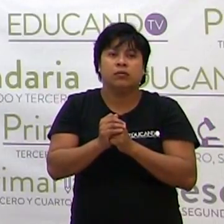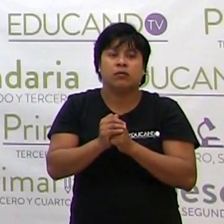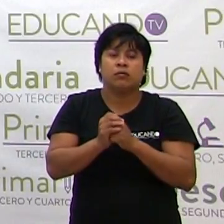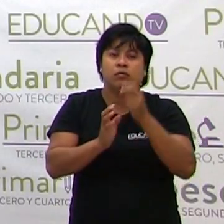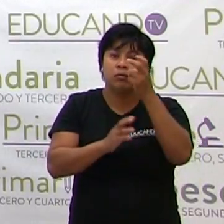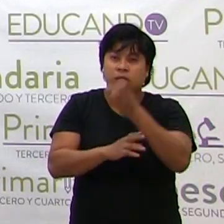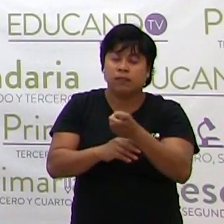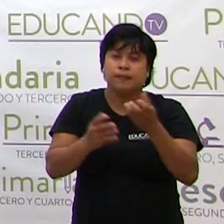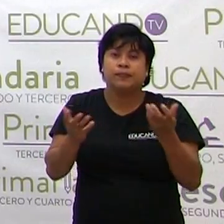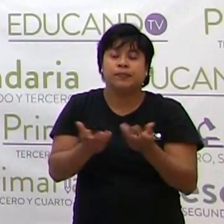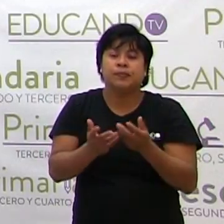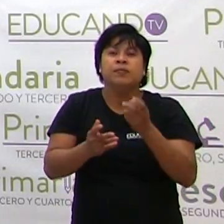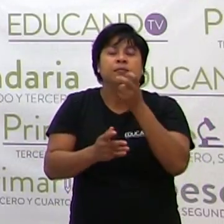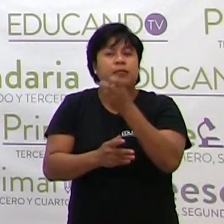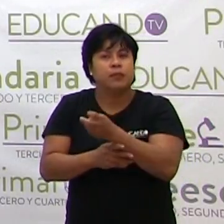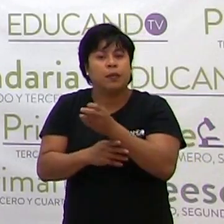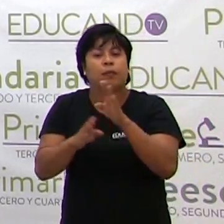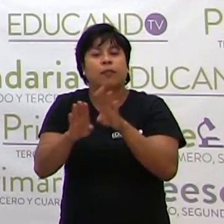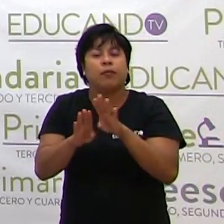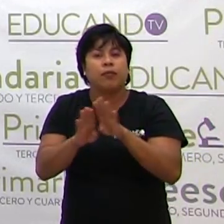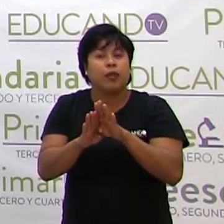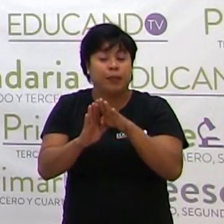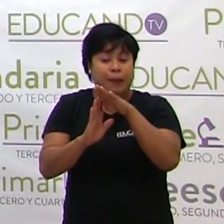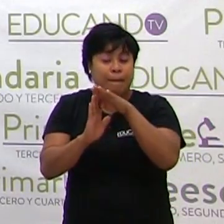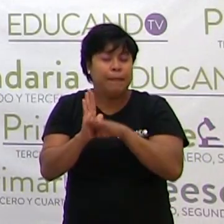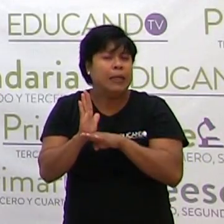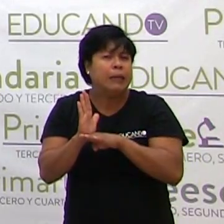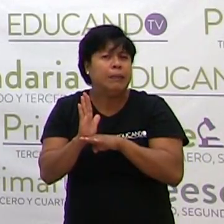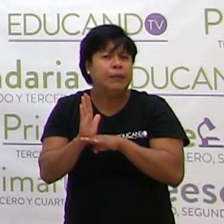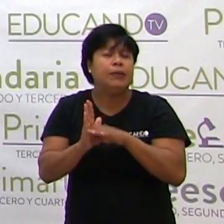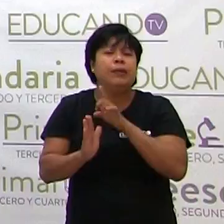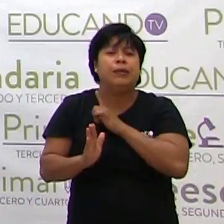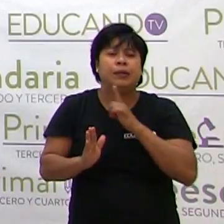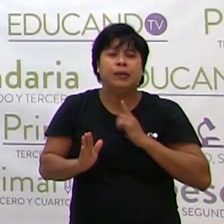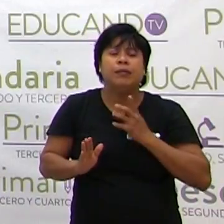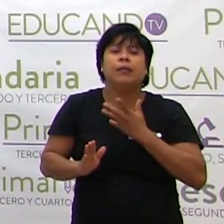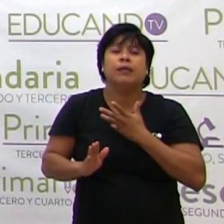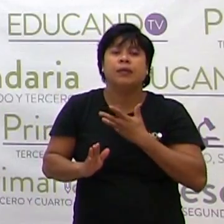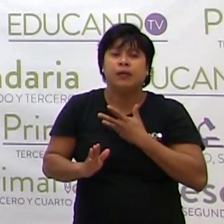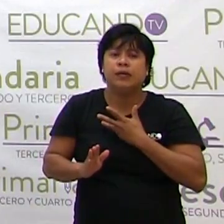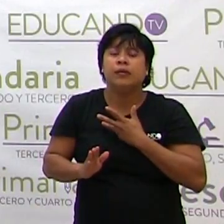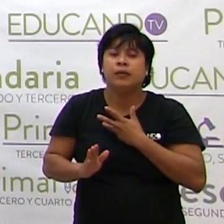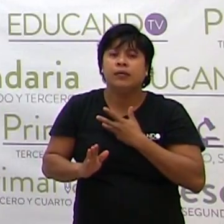están considerados aquellos que como mínimo van a tener